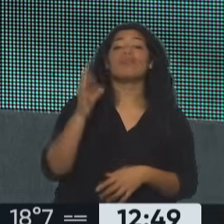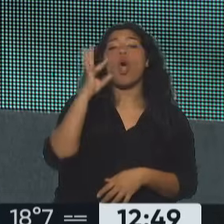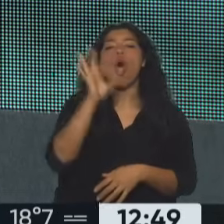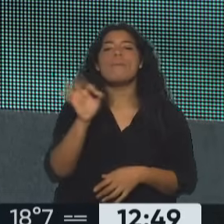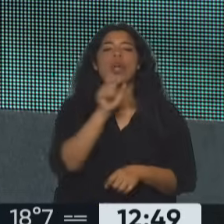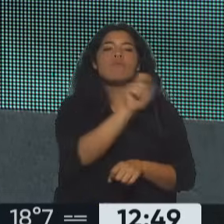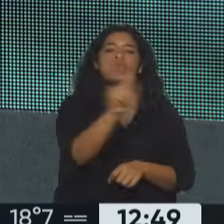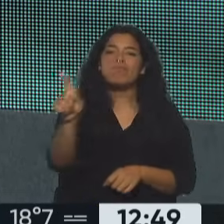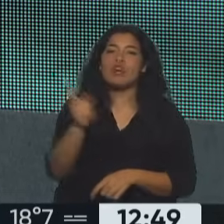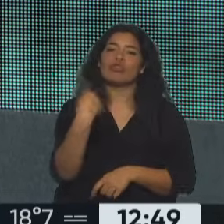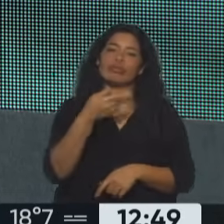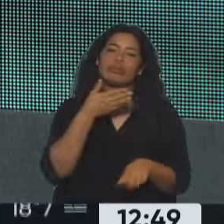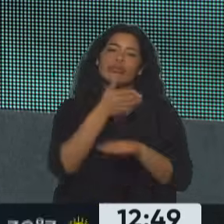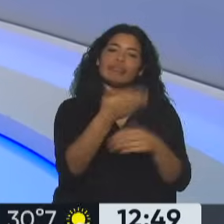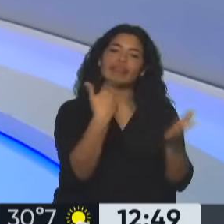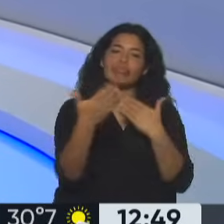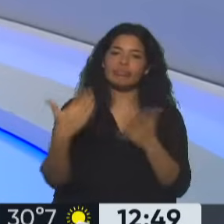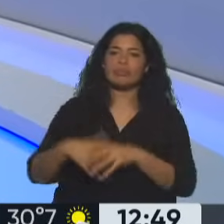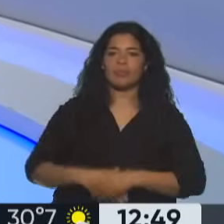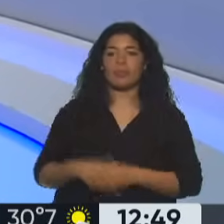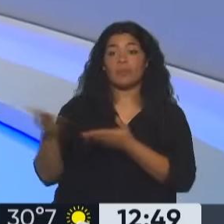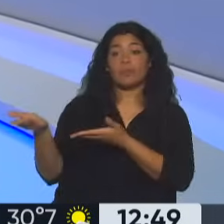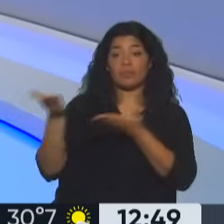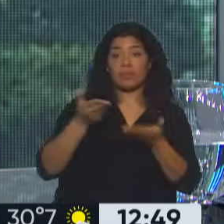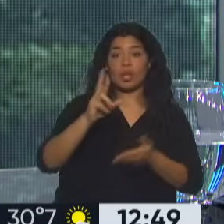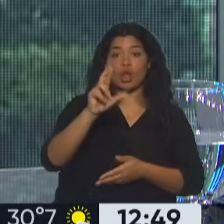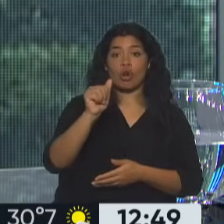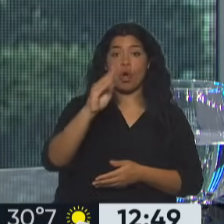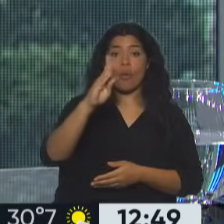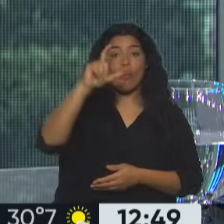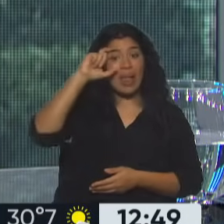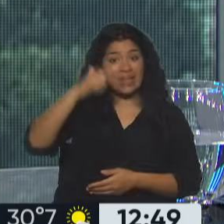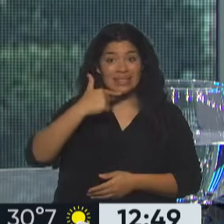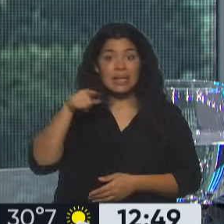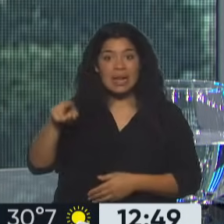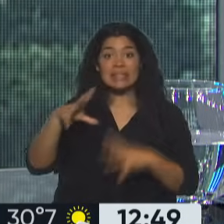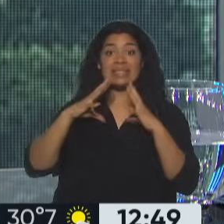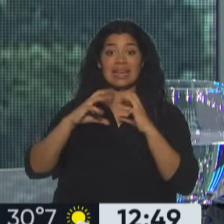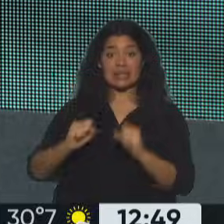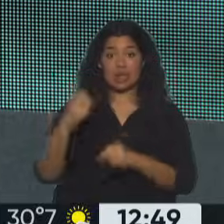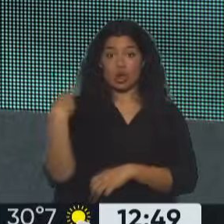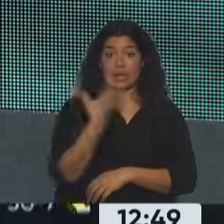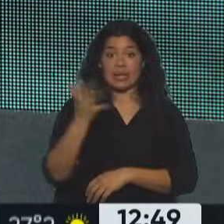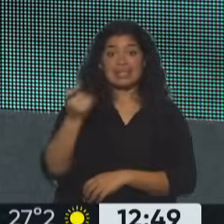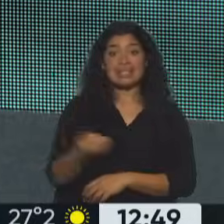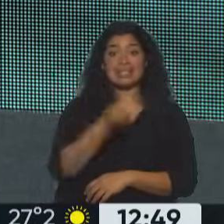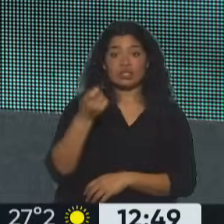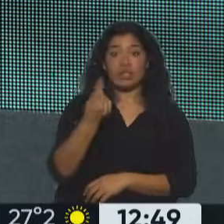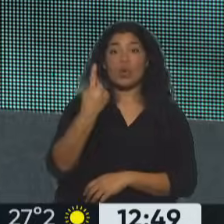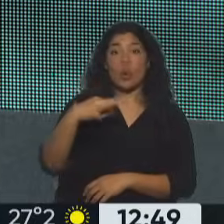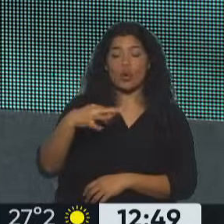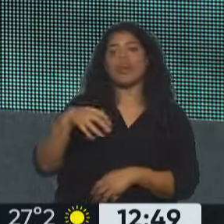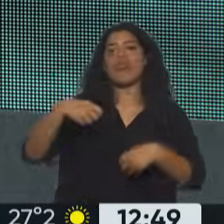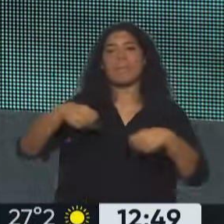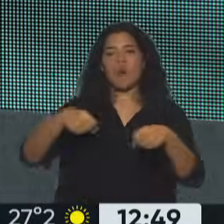alternativas de campañas ya recibimos a Mariano Gastón Robles él es secretario general del sindicato único de conductores de